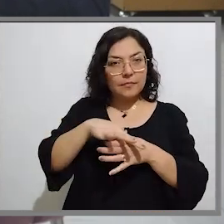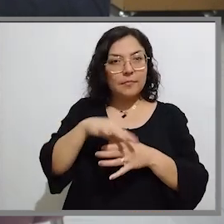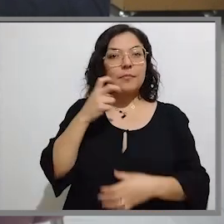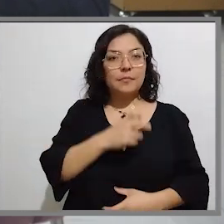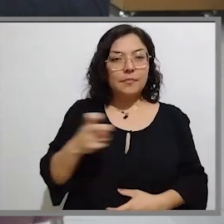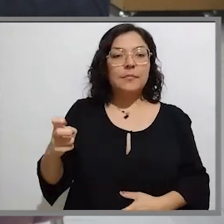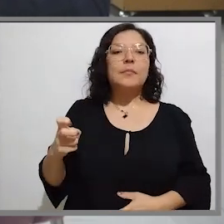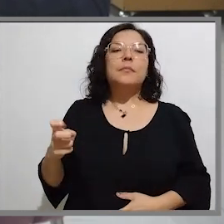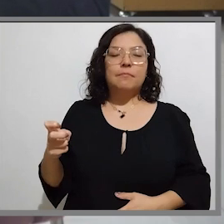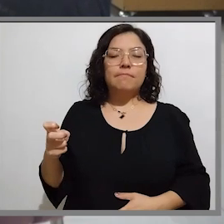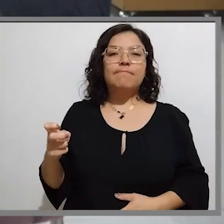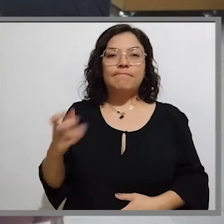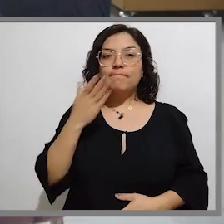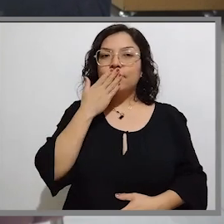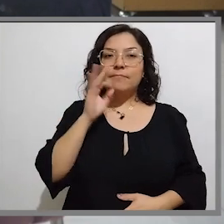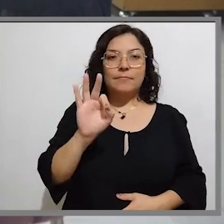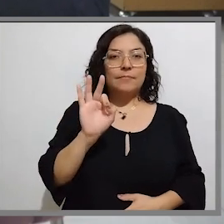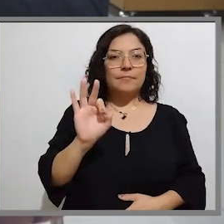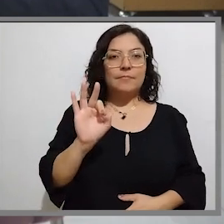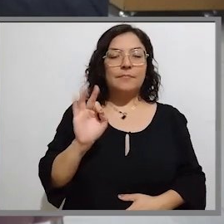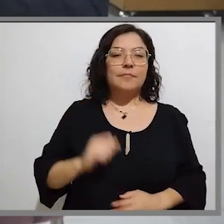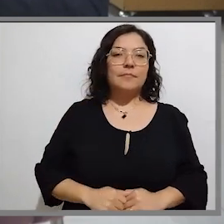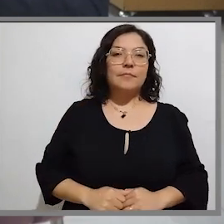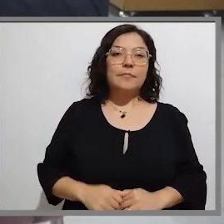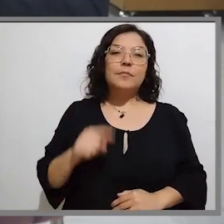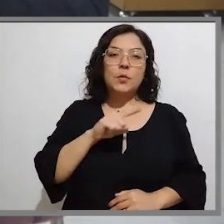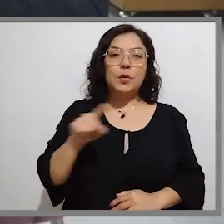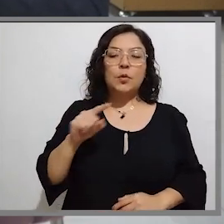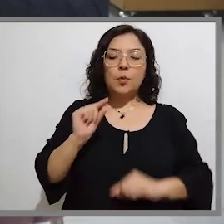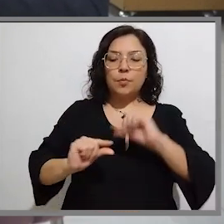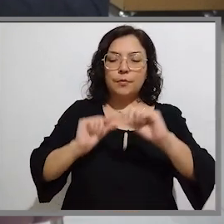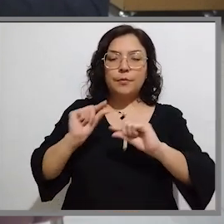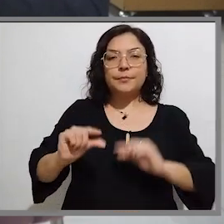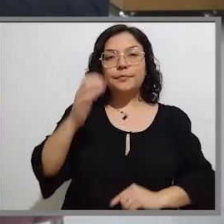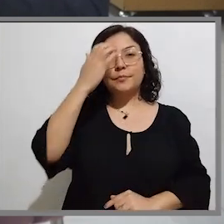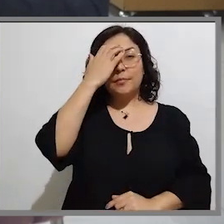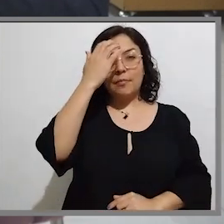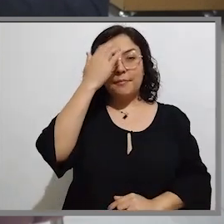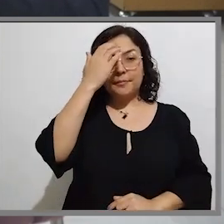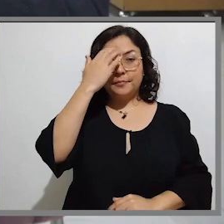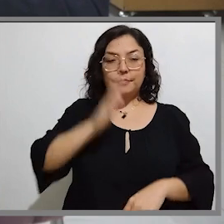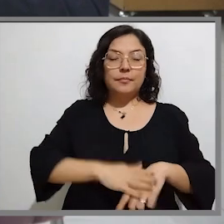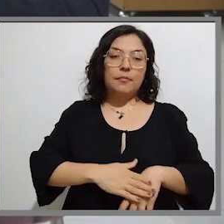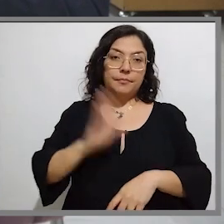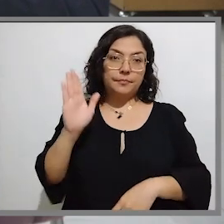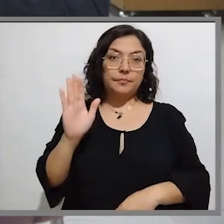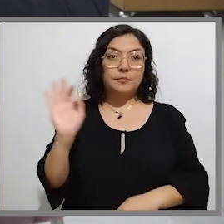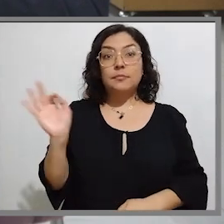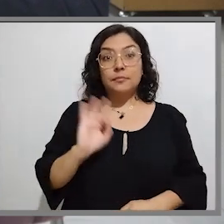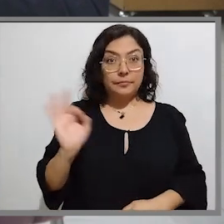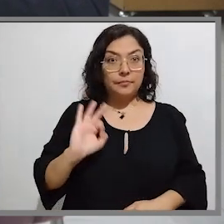puesto ese voto electrónico en la urna para que de esta manera pudieran conocer esta valiosa herramienta que tenemos para que en